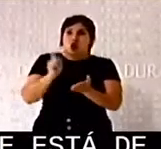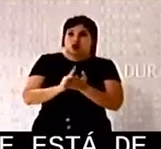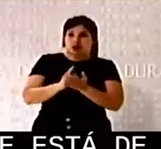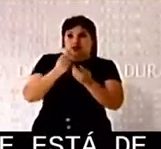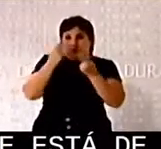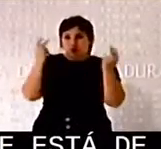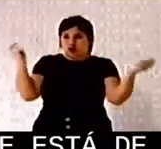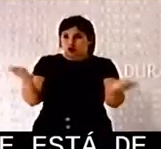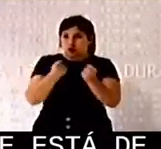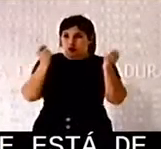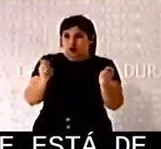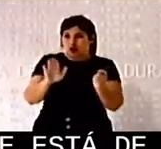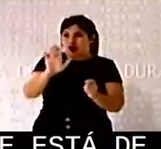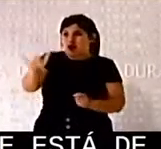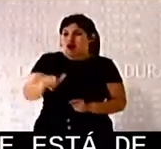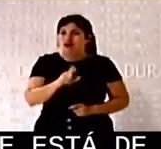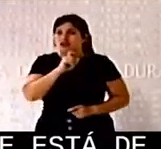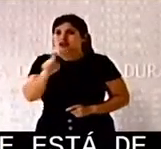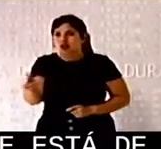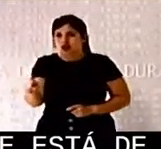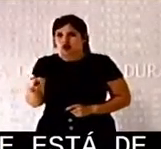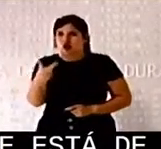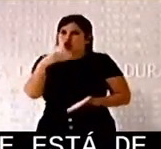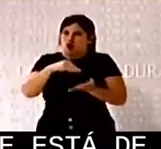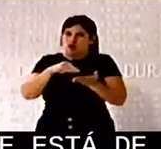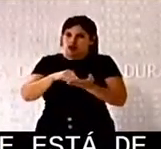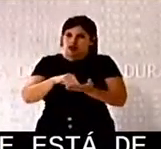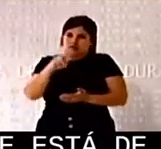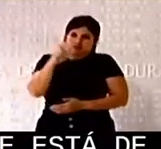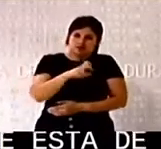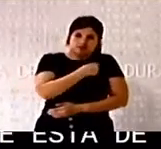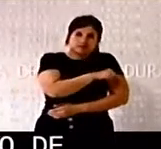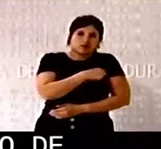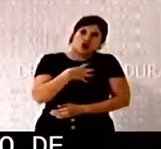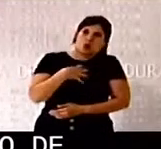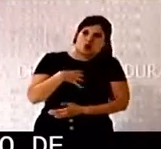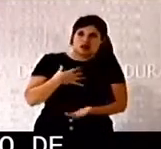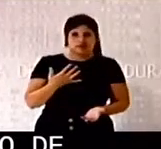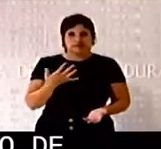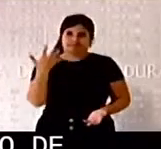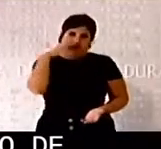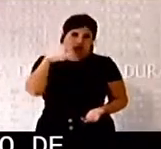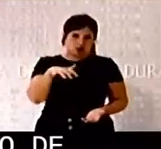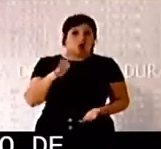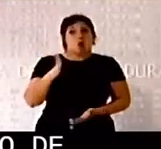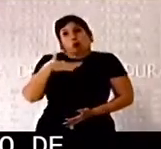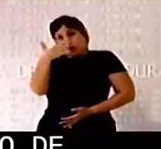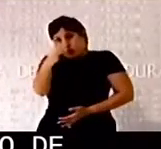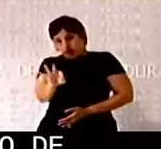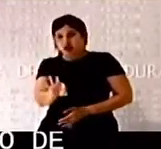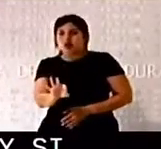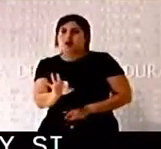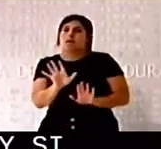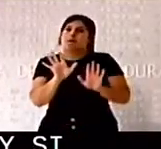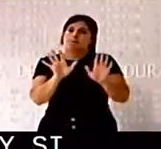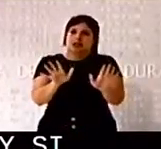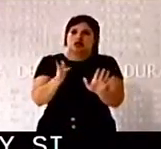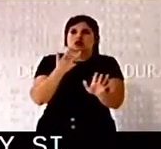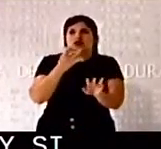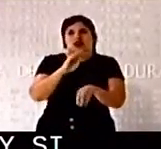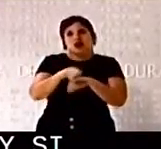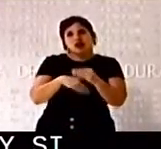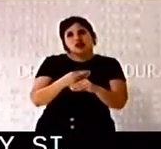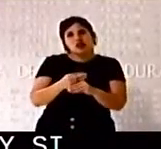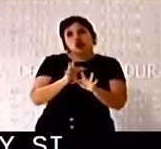pueda acudir al acto de vacunación. En cualquier caso, se puede dar, y si tenemos que establecer turnos de